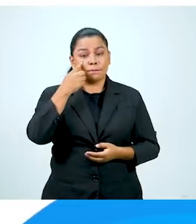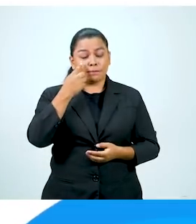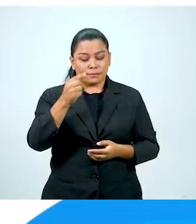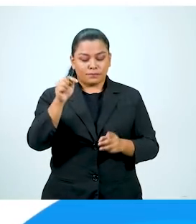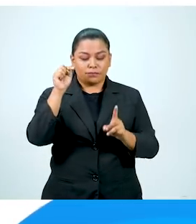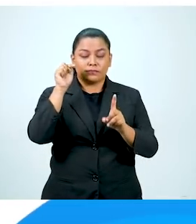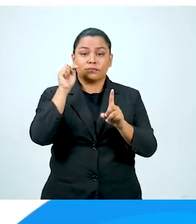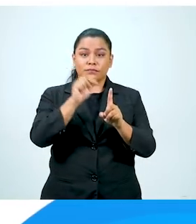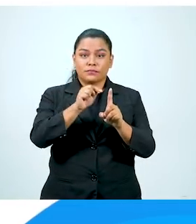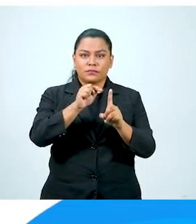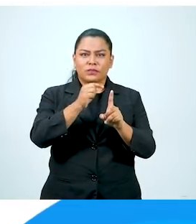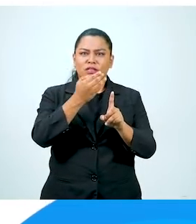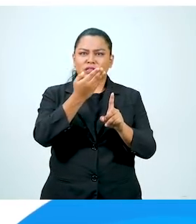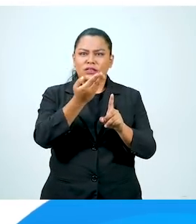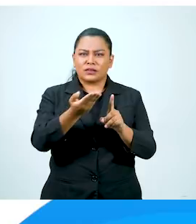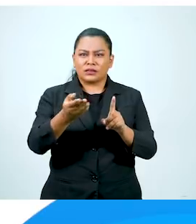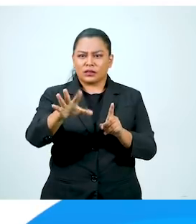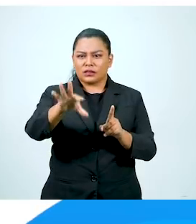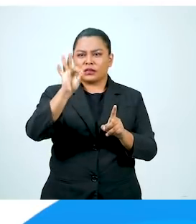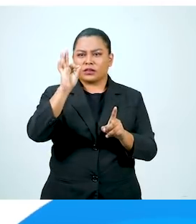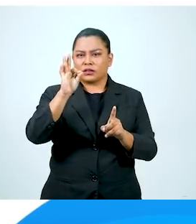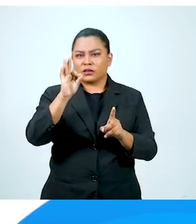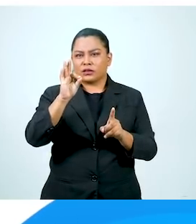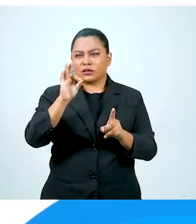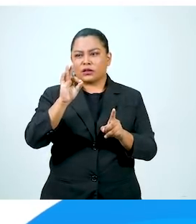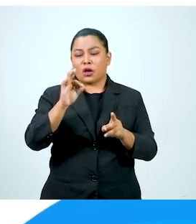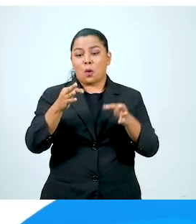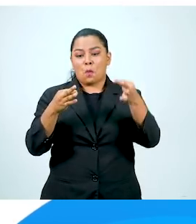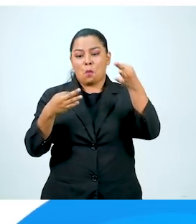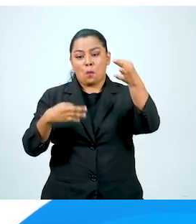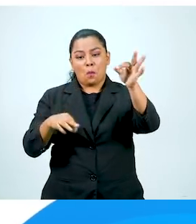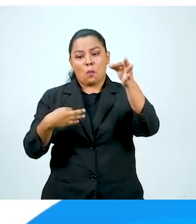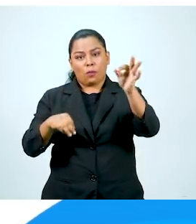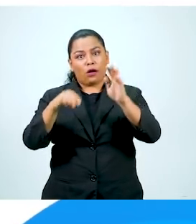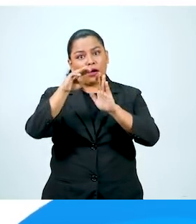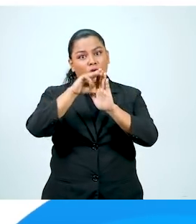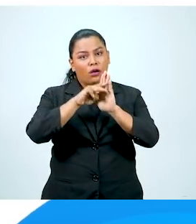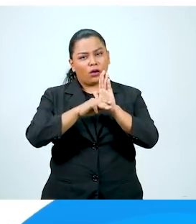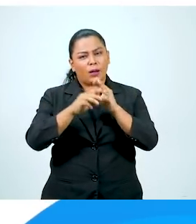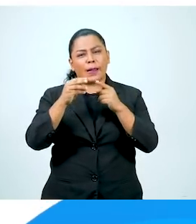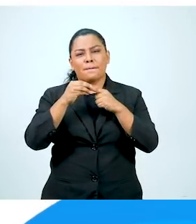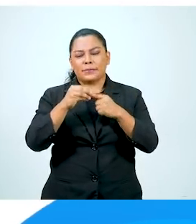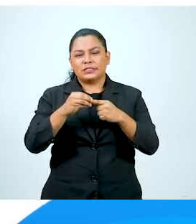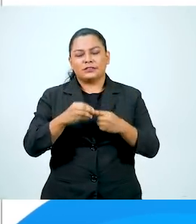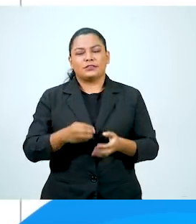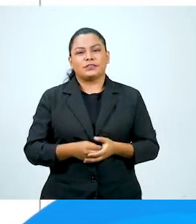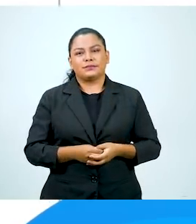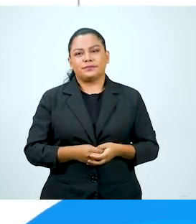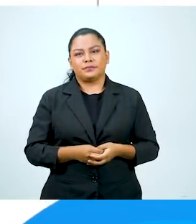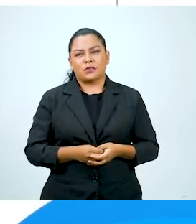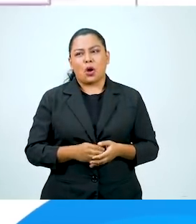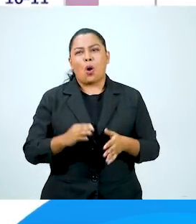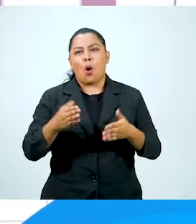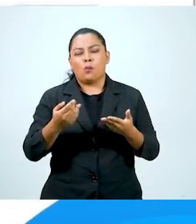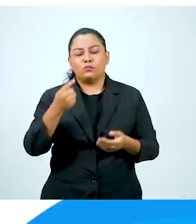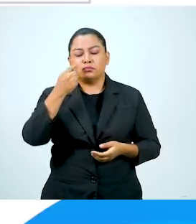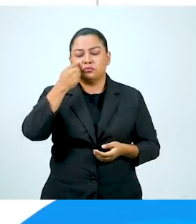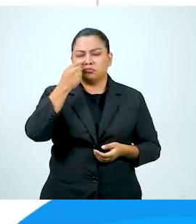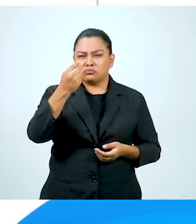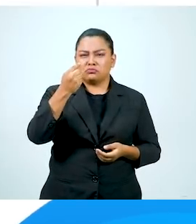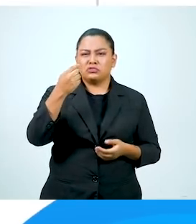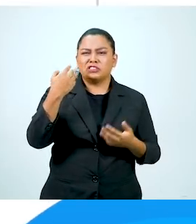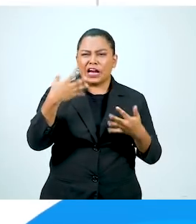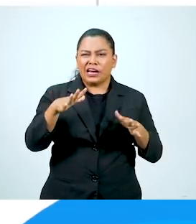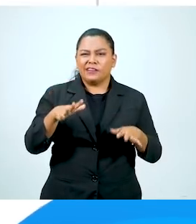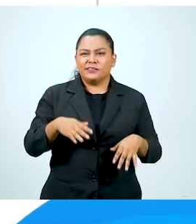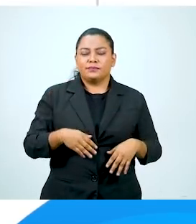Vamos a señalar los elementos o apartados que componen las páginas de orientaciones específicas. Como se observa,